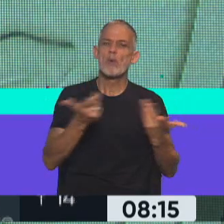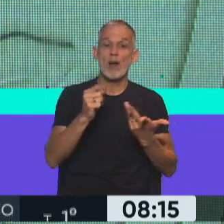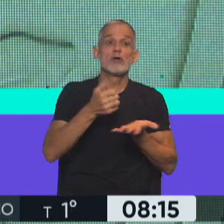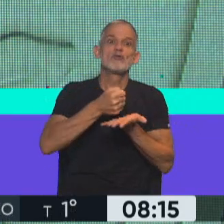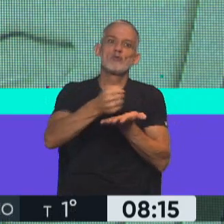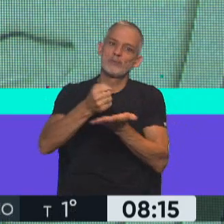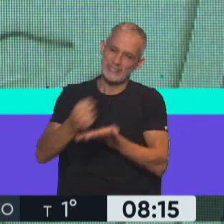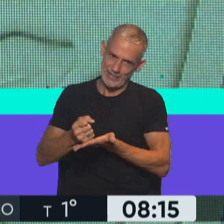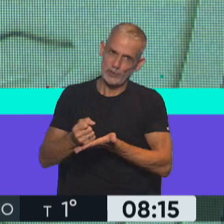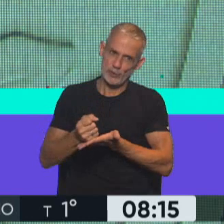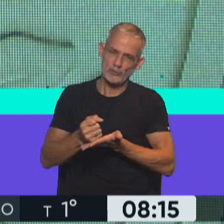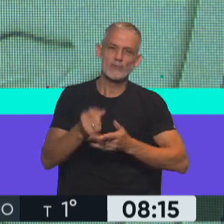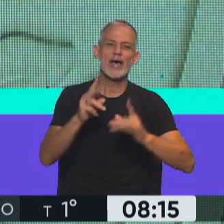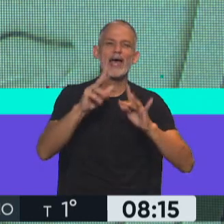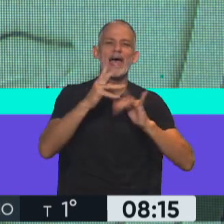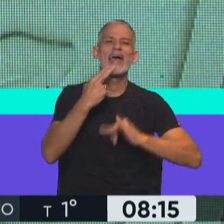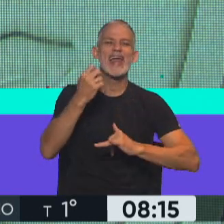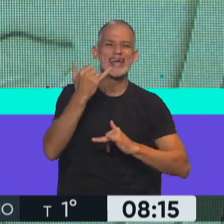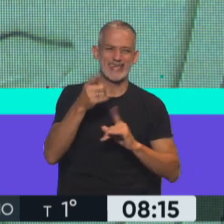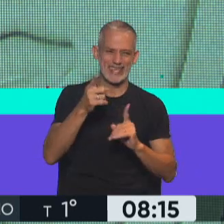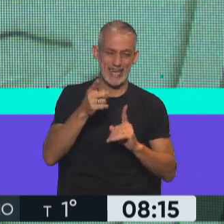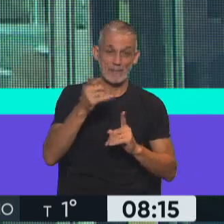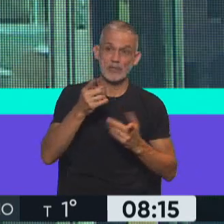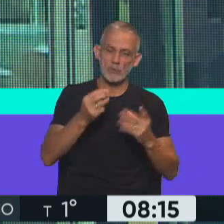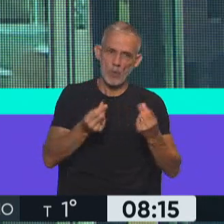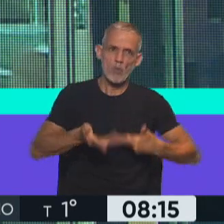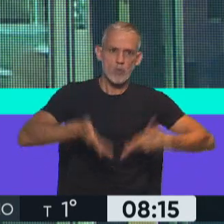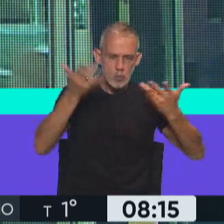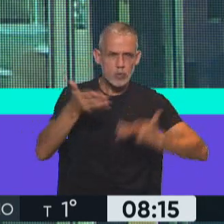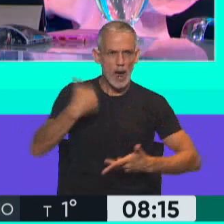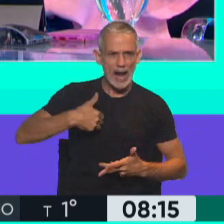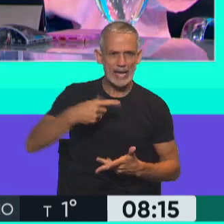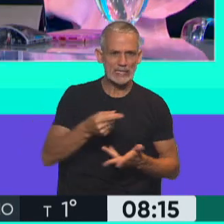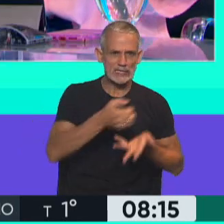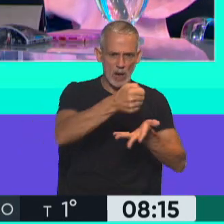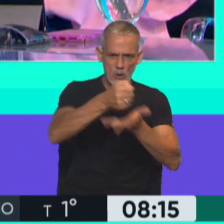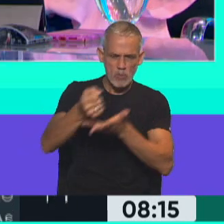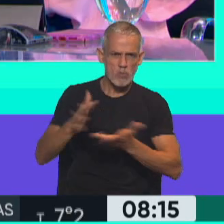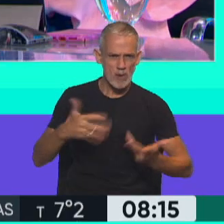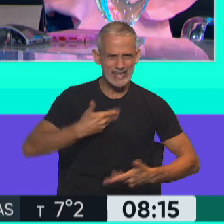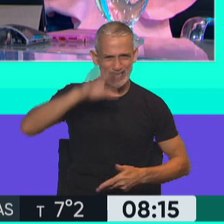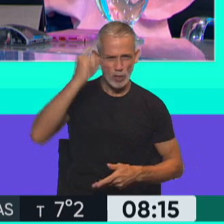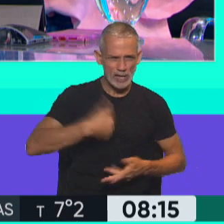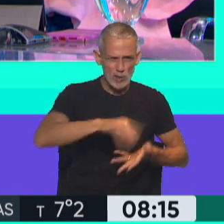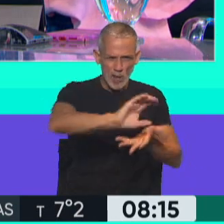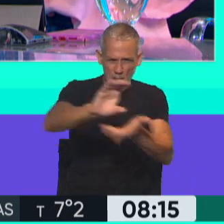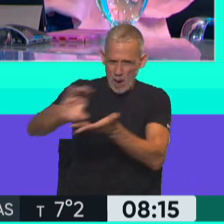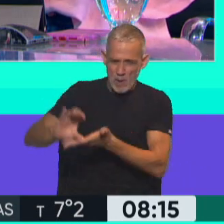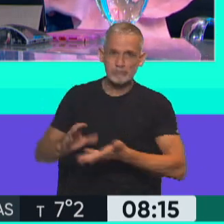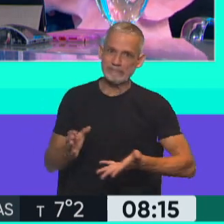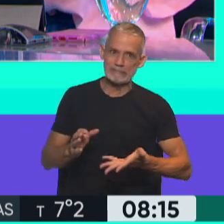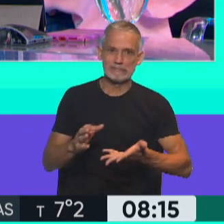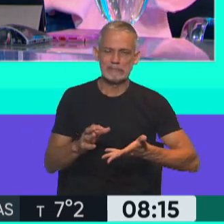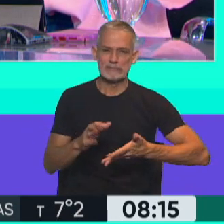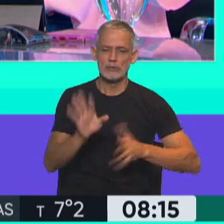los subsidios energéticos, que son muy elevados en Argentina, lo que paga el Estado Nacional por subsidios